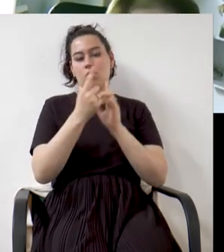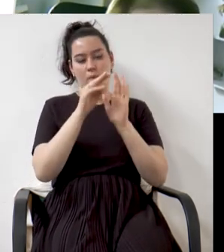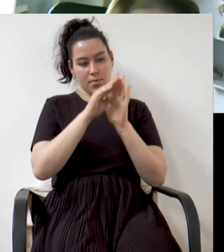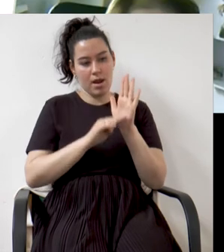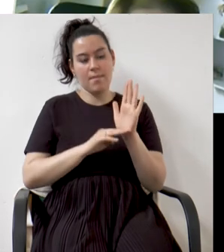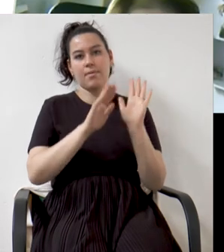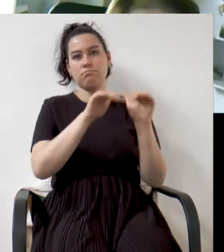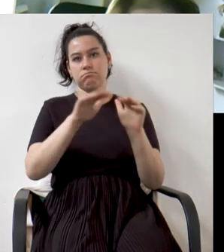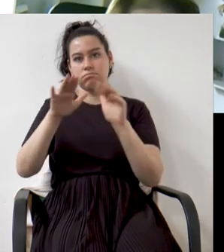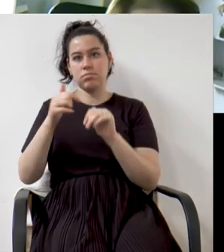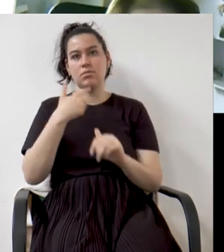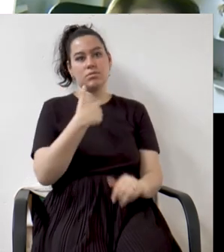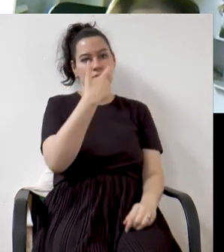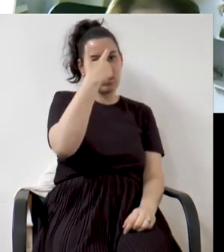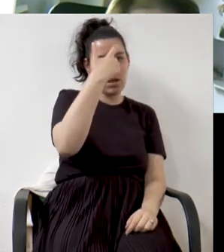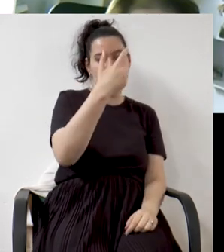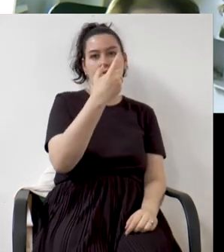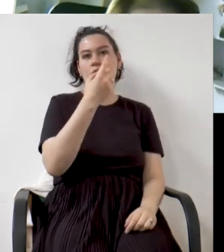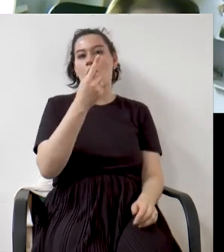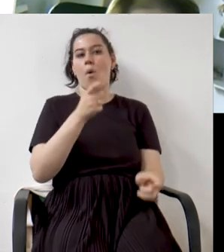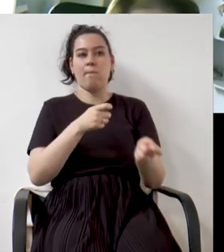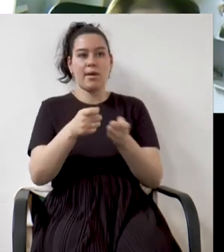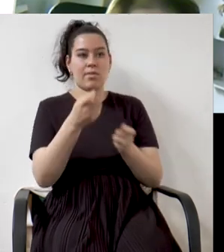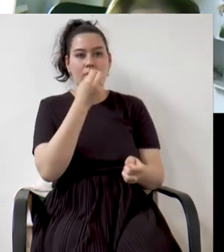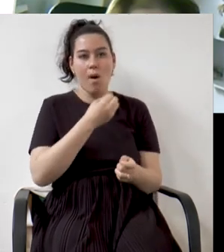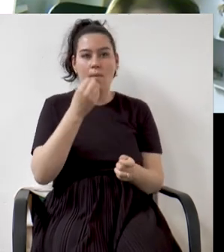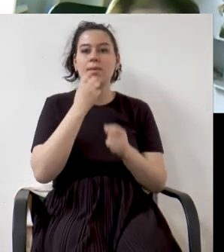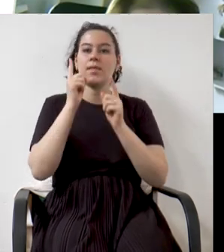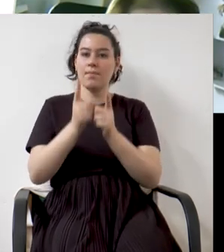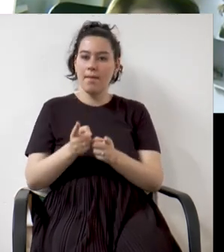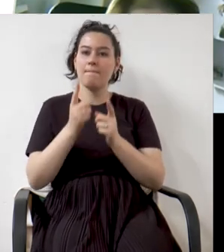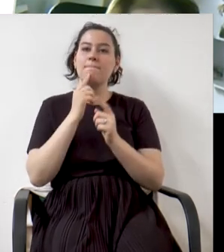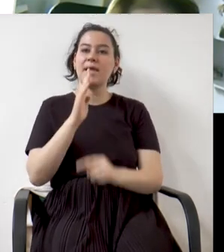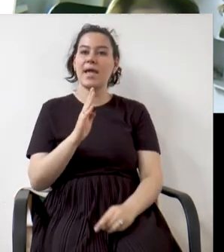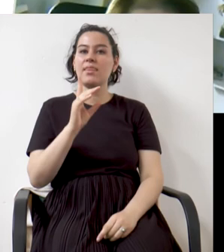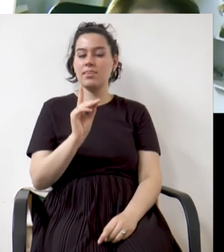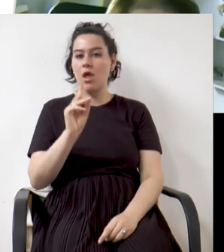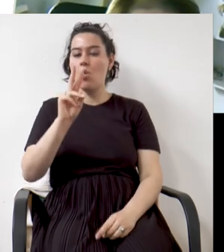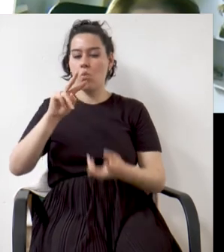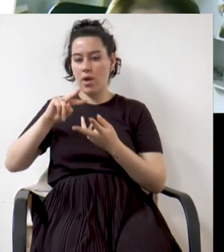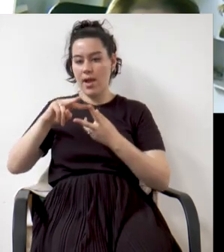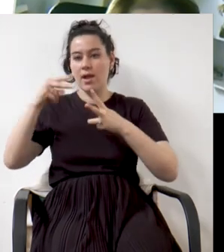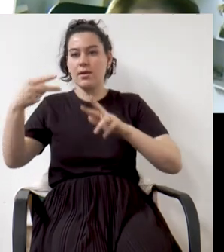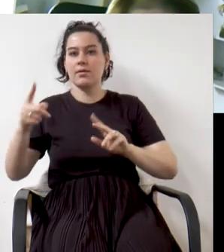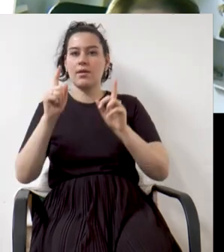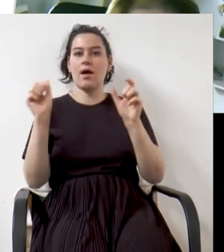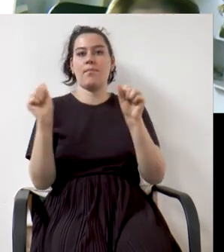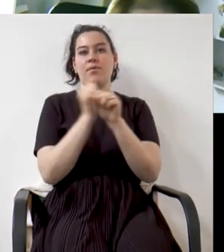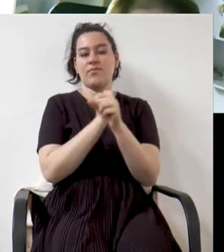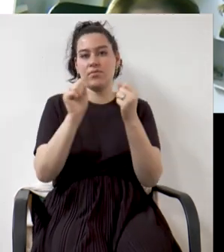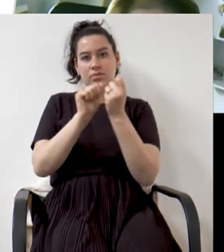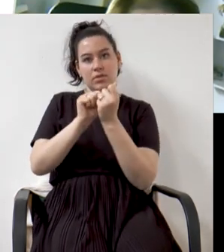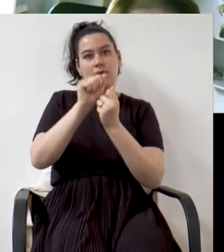técnico operador de alimentos, en su momento con el PDU de genética, se aprobó el diploma